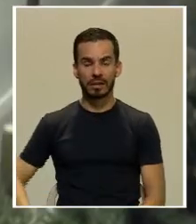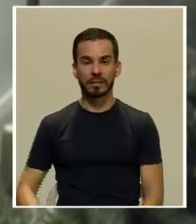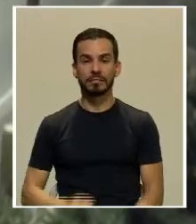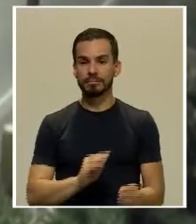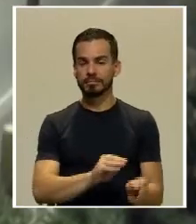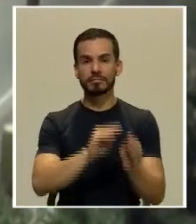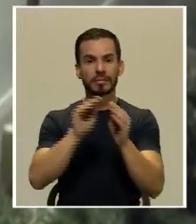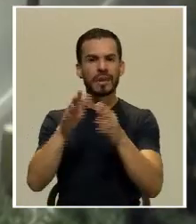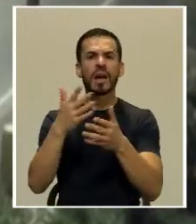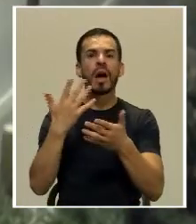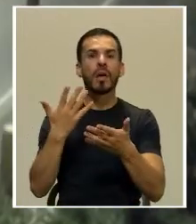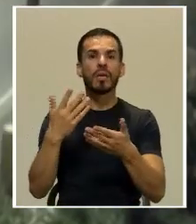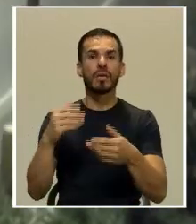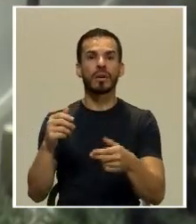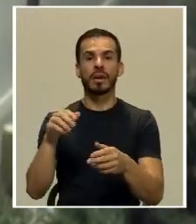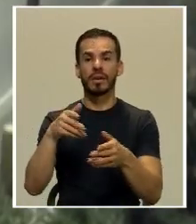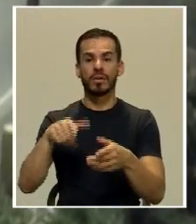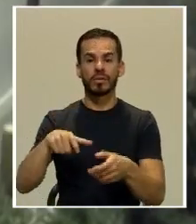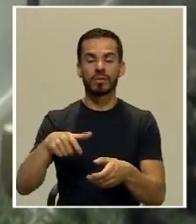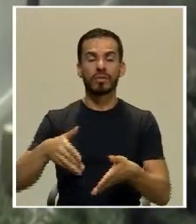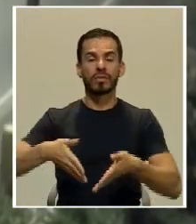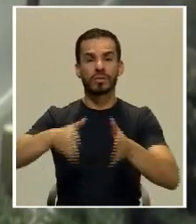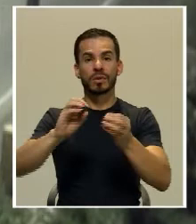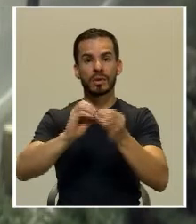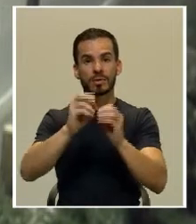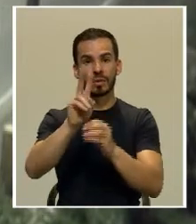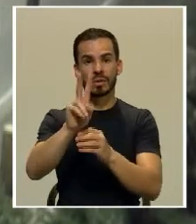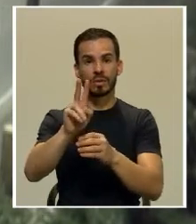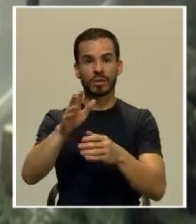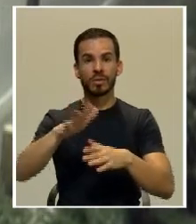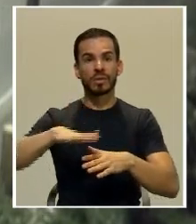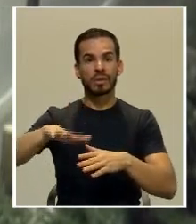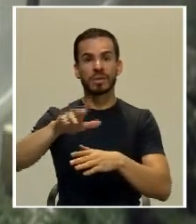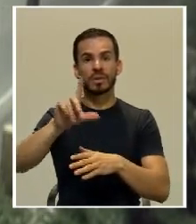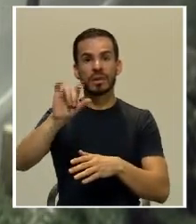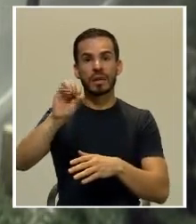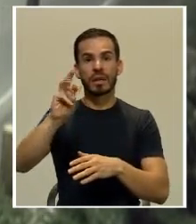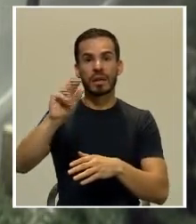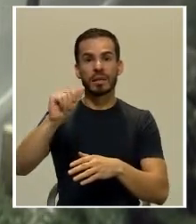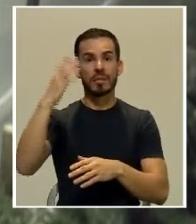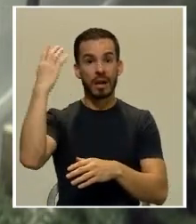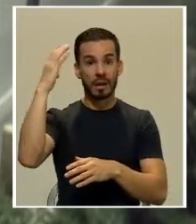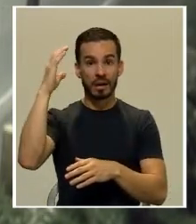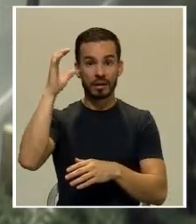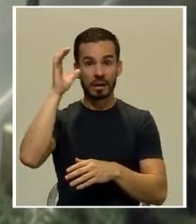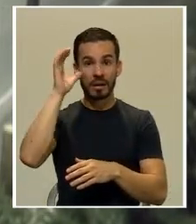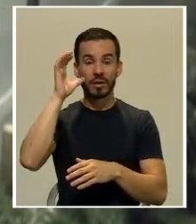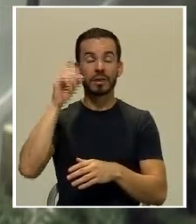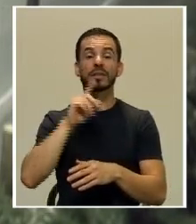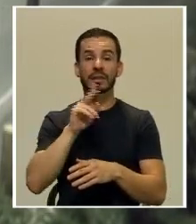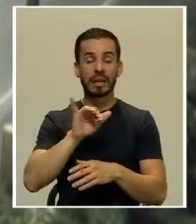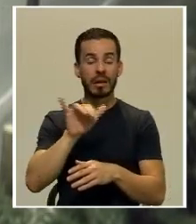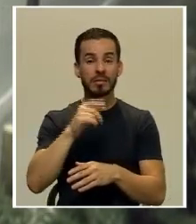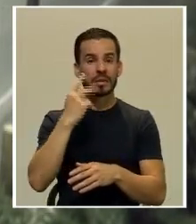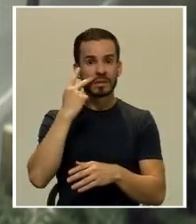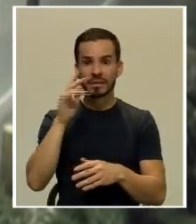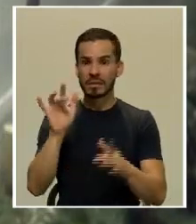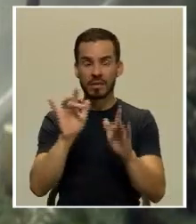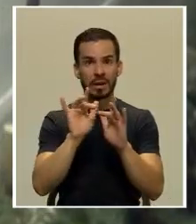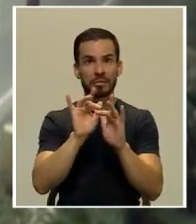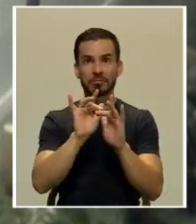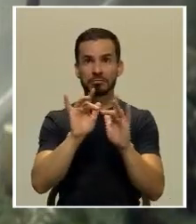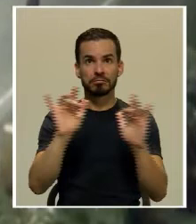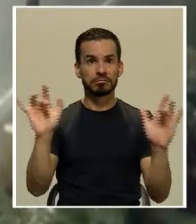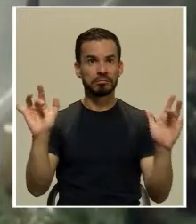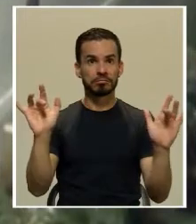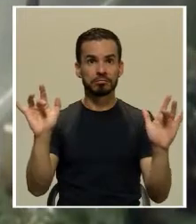Nos movemos ahora a la ruta número 2 por el sector de La Lima en Cartago, que también se ve completa